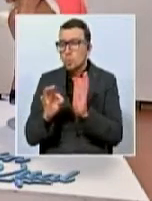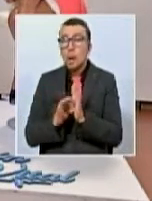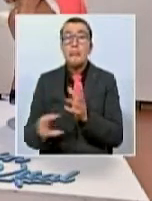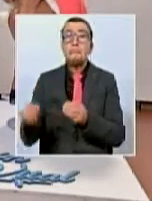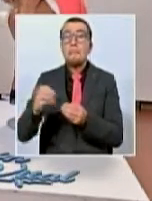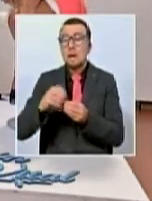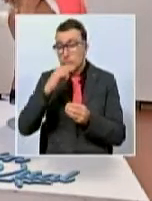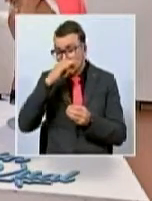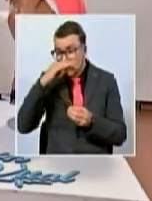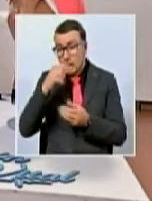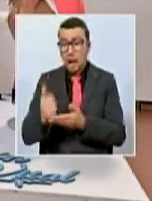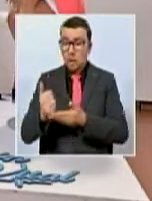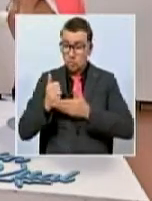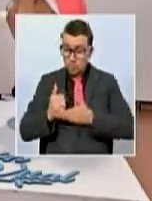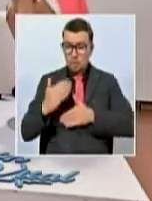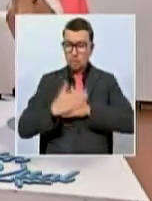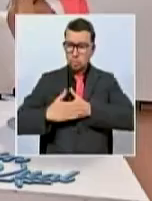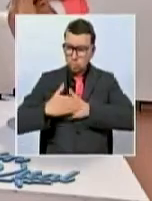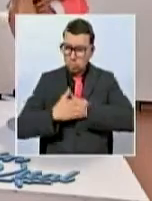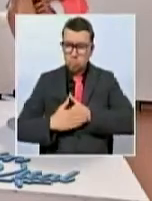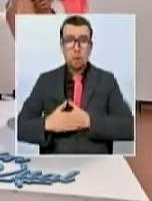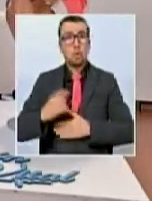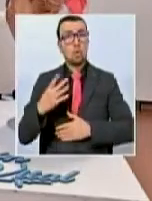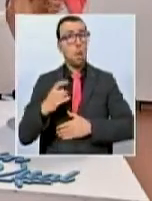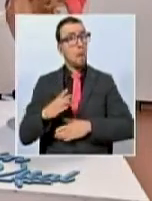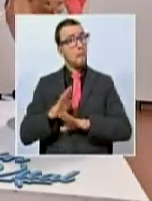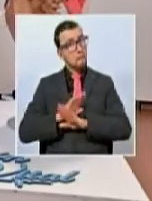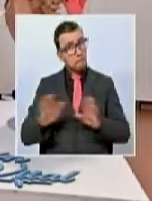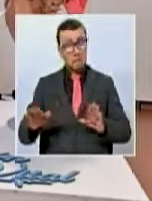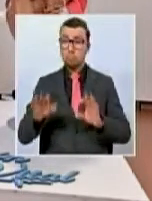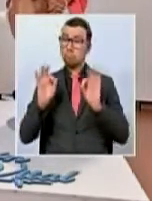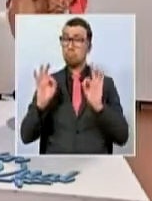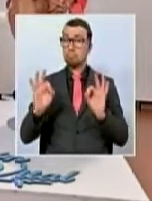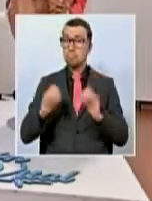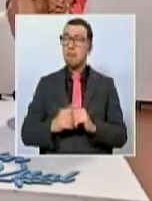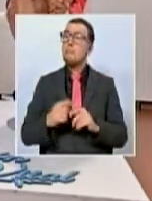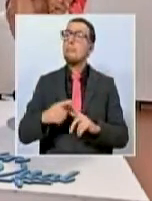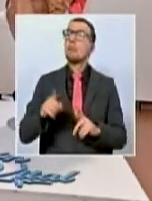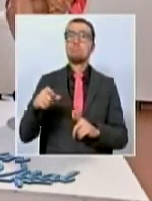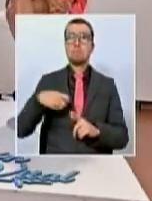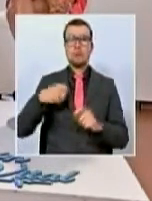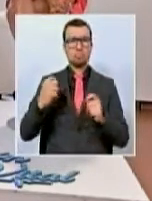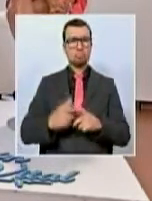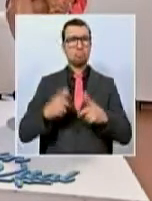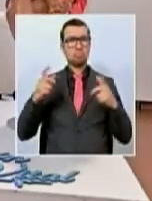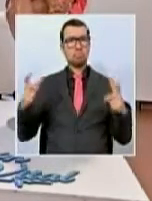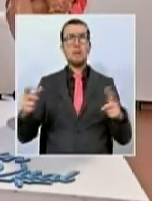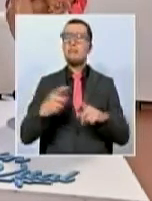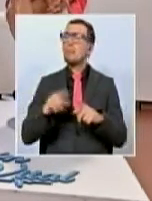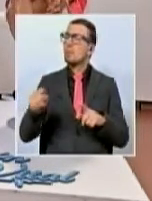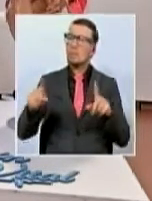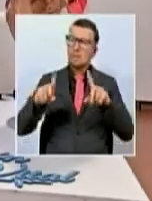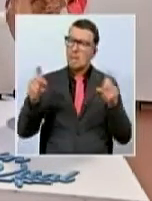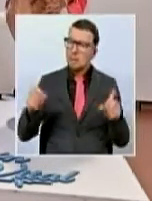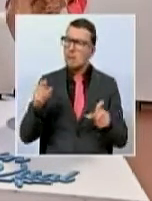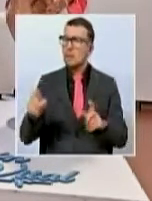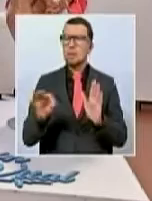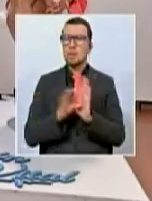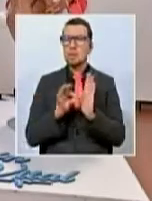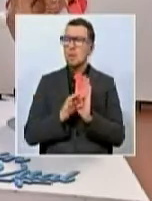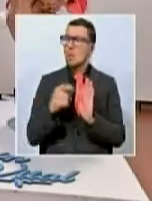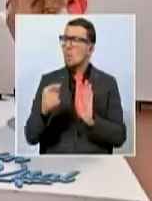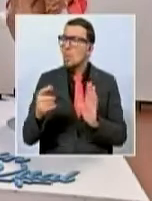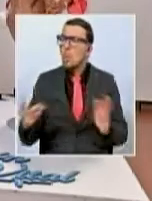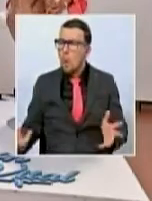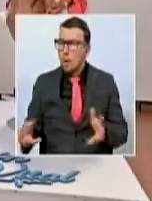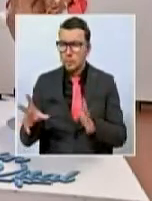y uno da unos resultados excelentes. Y de verdad que tiene unos efectos muy grandes, pero ¿cómo es el tema de la marihuana? ¿Cuál marihuana? ¿Cómo